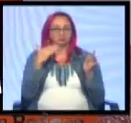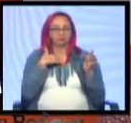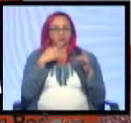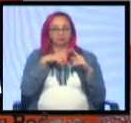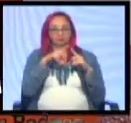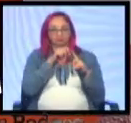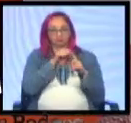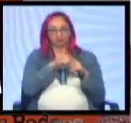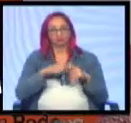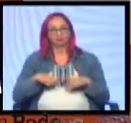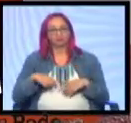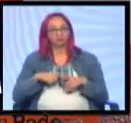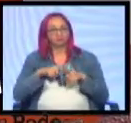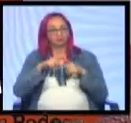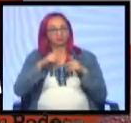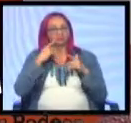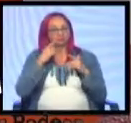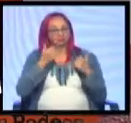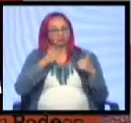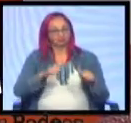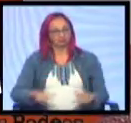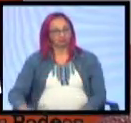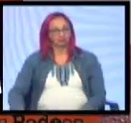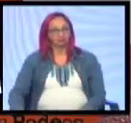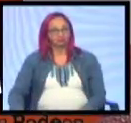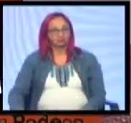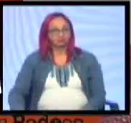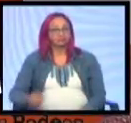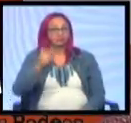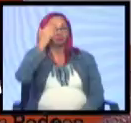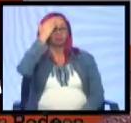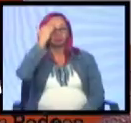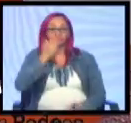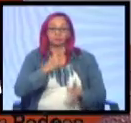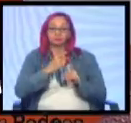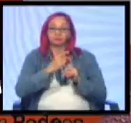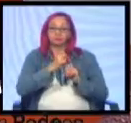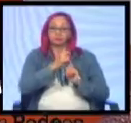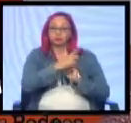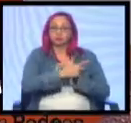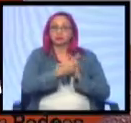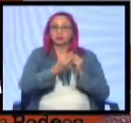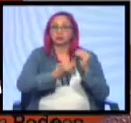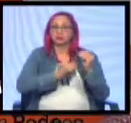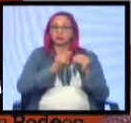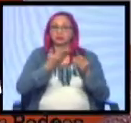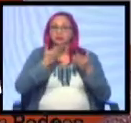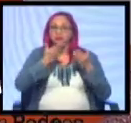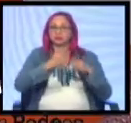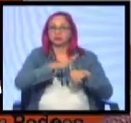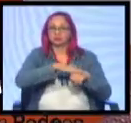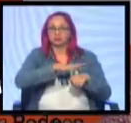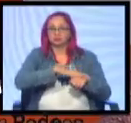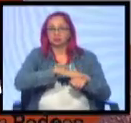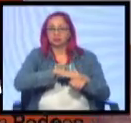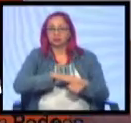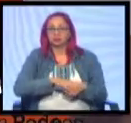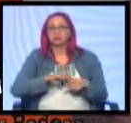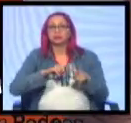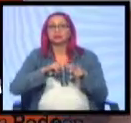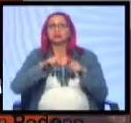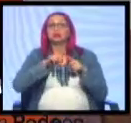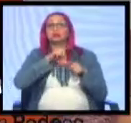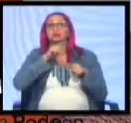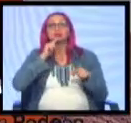X condición. Bueno, perfecto. Eso es aprobado, porque en la Junta lo que hacemos es otorgar un permiso. Entonces,